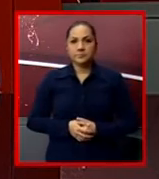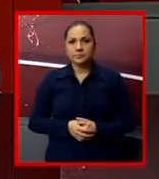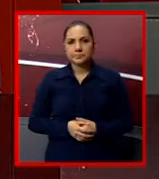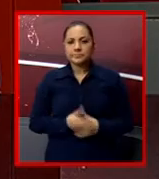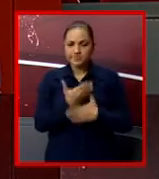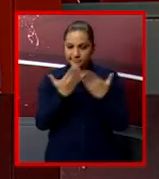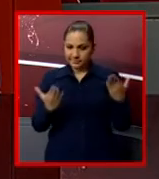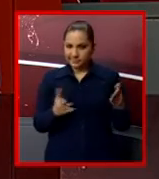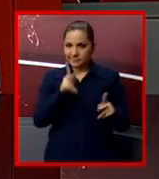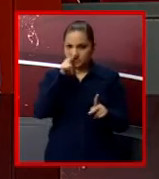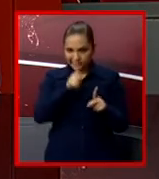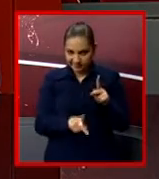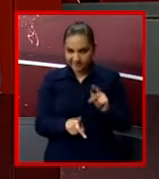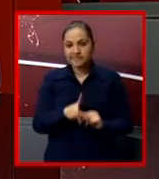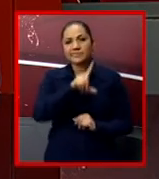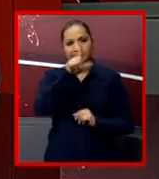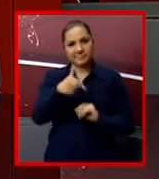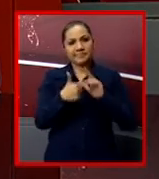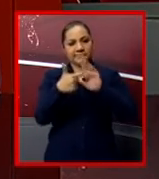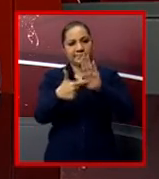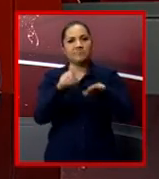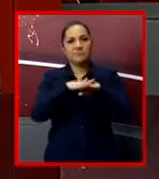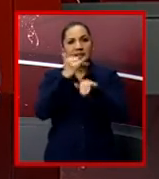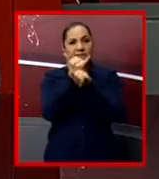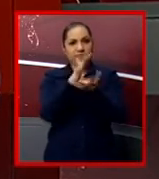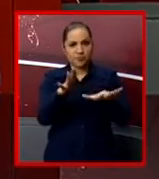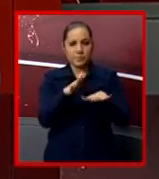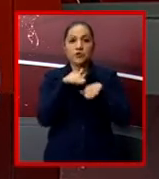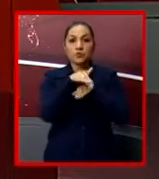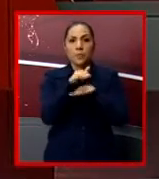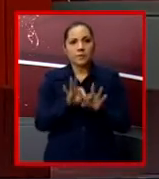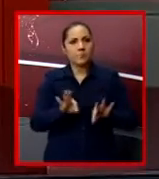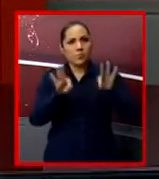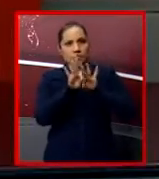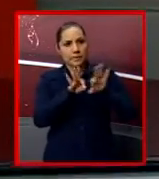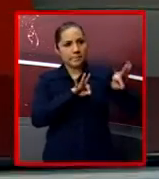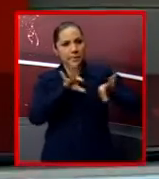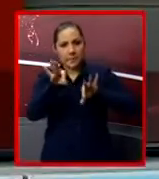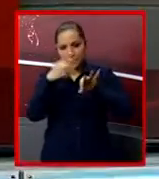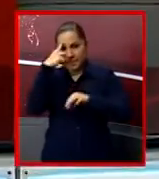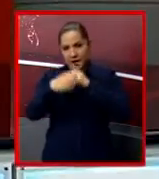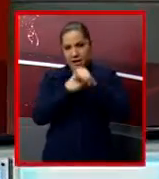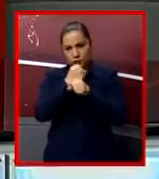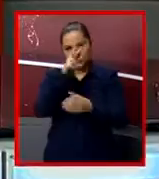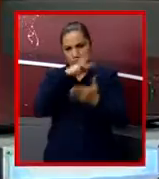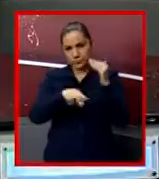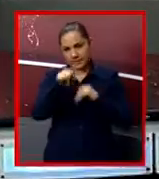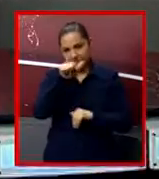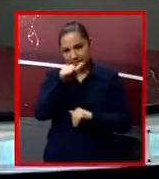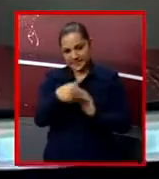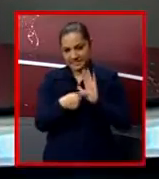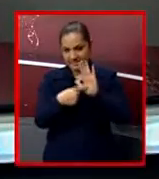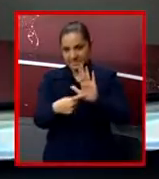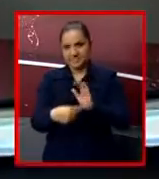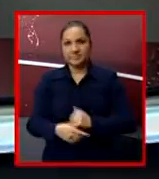Una pausa, continuamos con este recorrido por la información relevante de 2017.